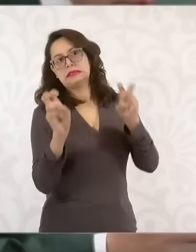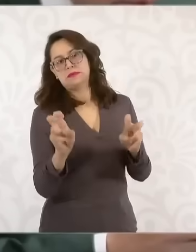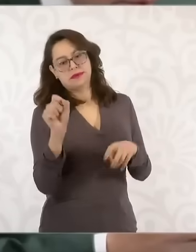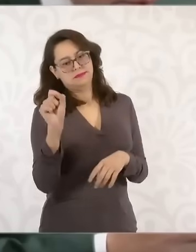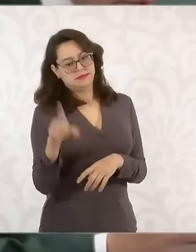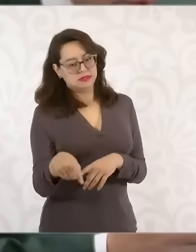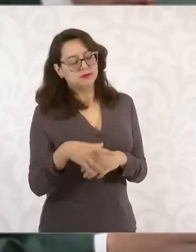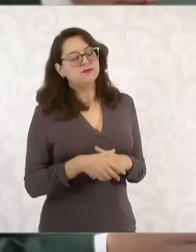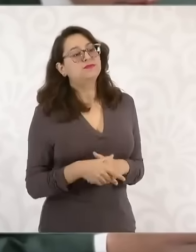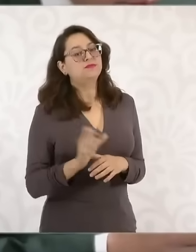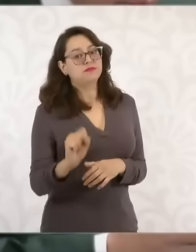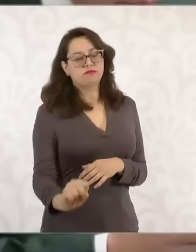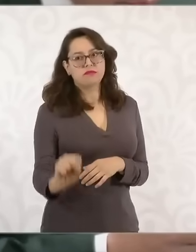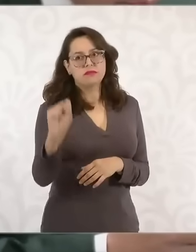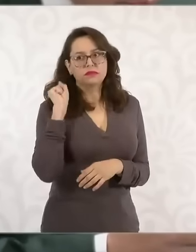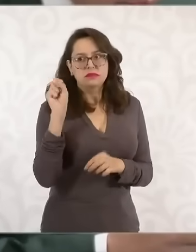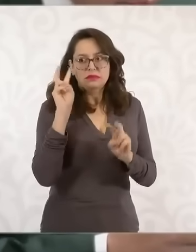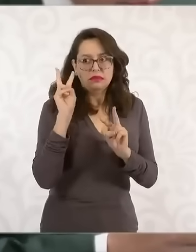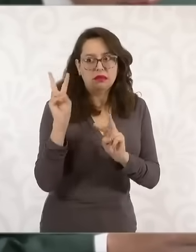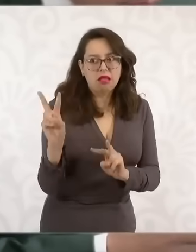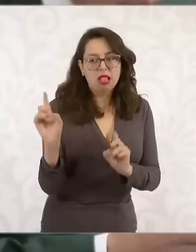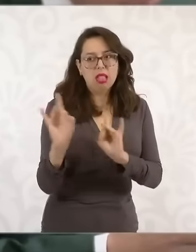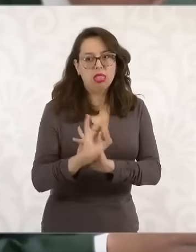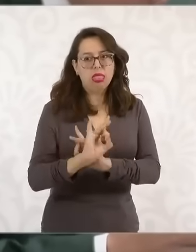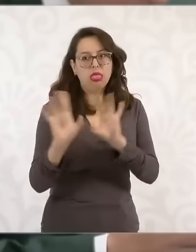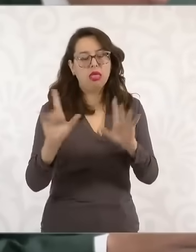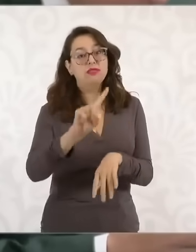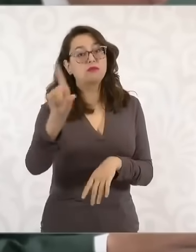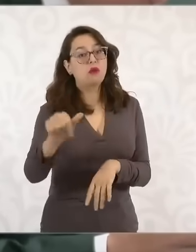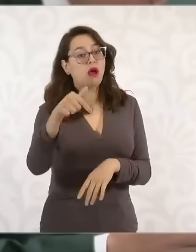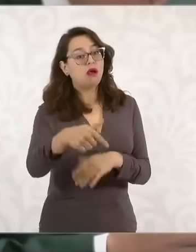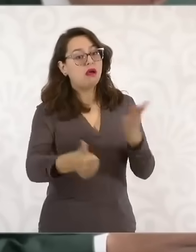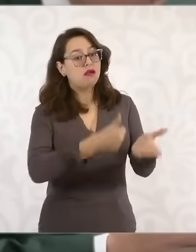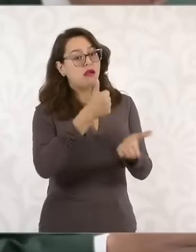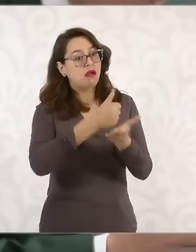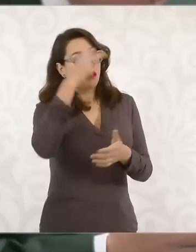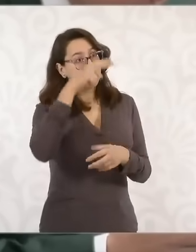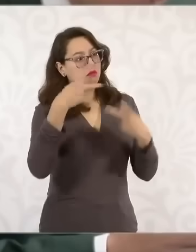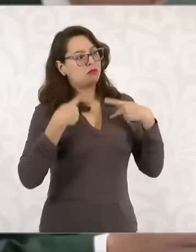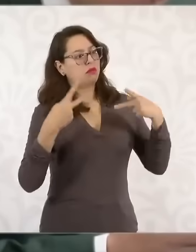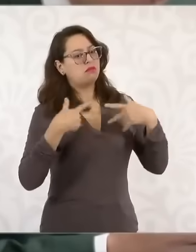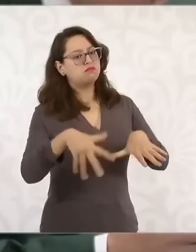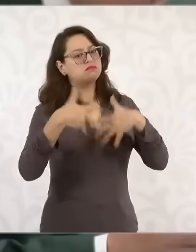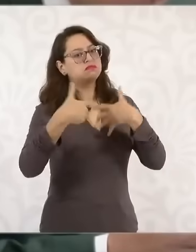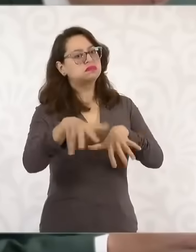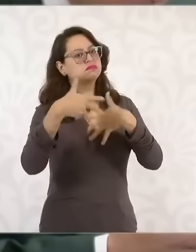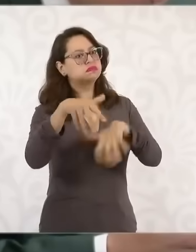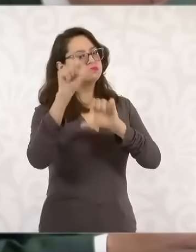el sábado, hubo algunas manifestaciones en la Ciudad de México. Preguntarle cuál sería su llamado, porque bueno,